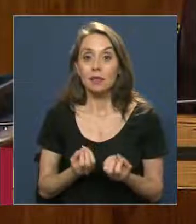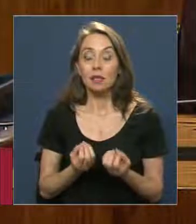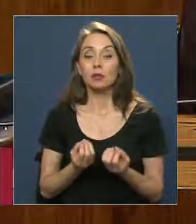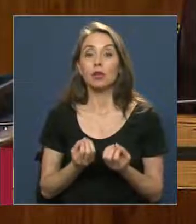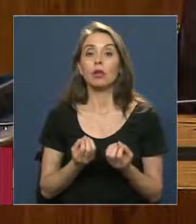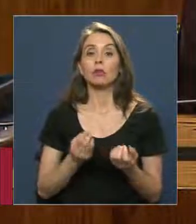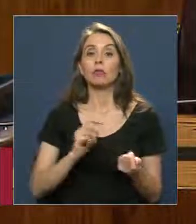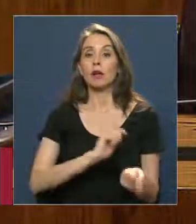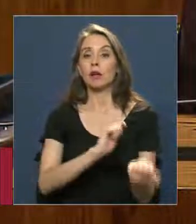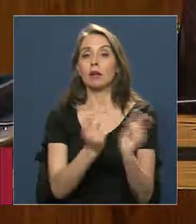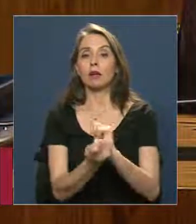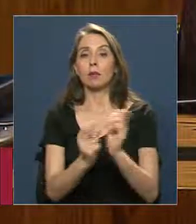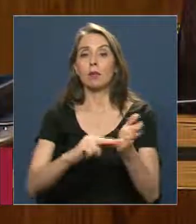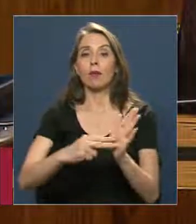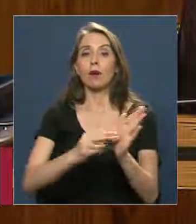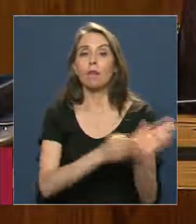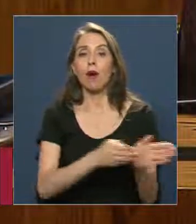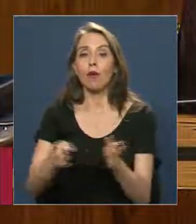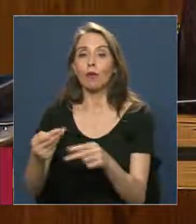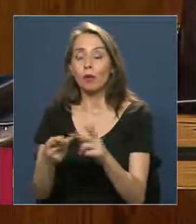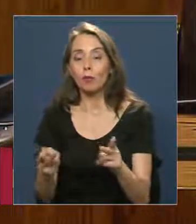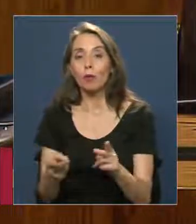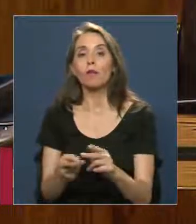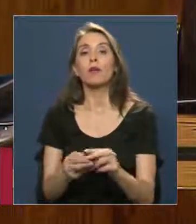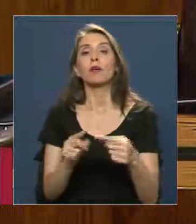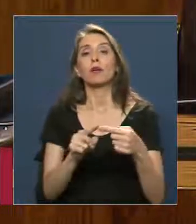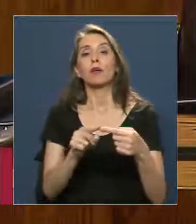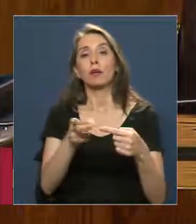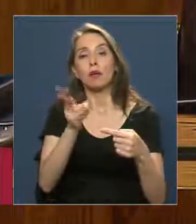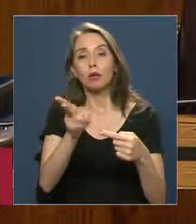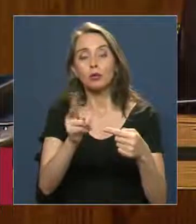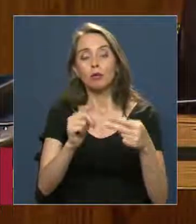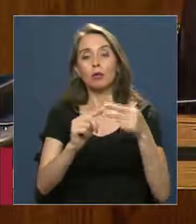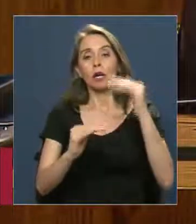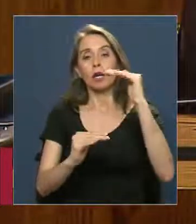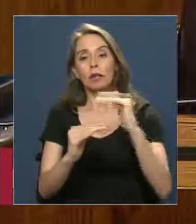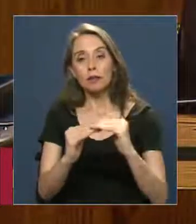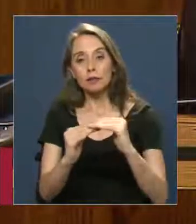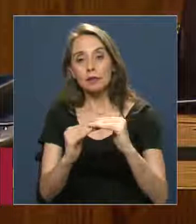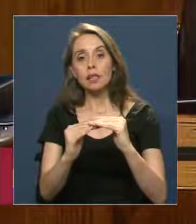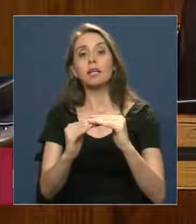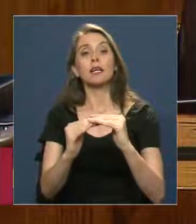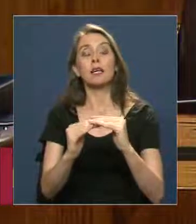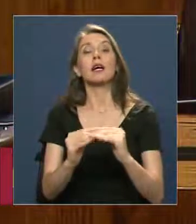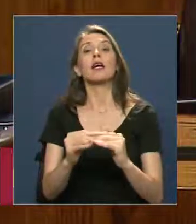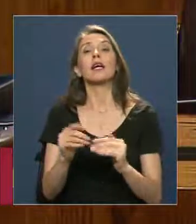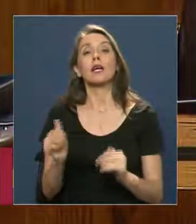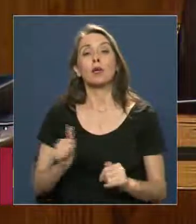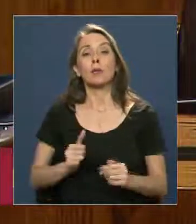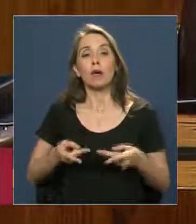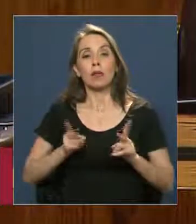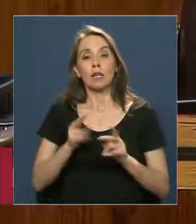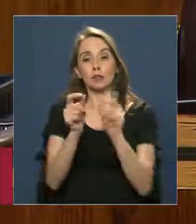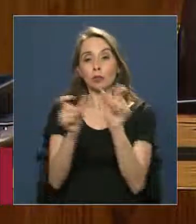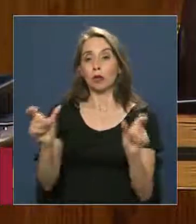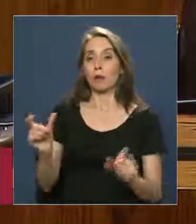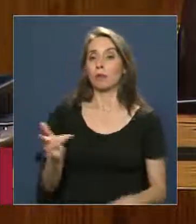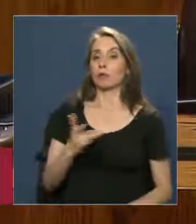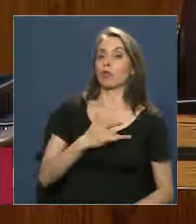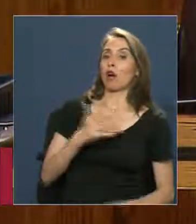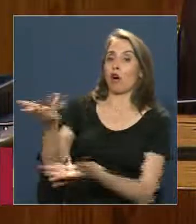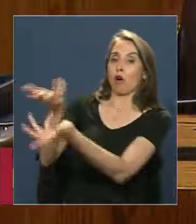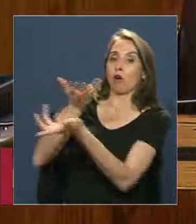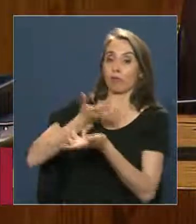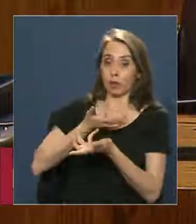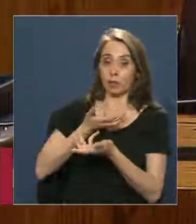el orden público o bien impida, obstruya o restrinja de forma ilegítima el ejercicio de un derecho por parte de los ofendidos.